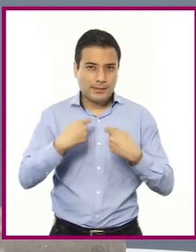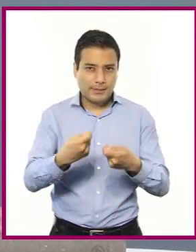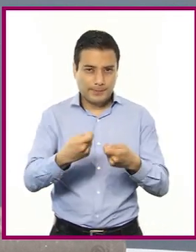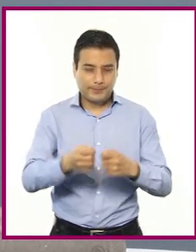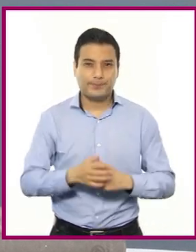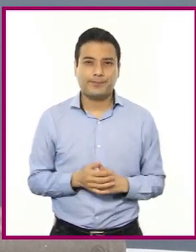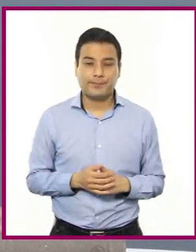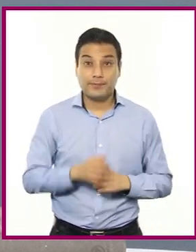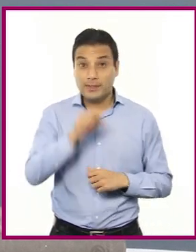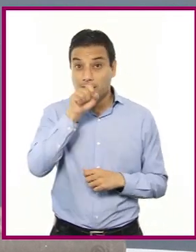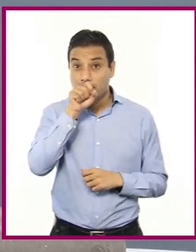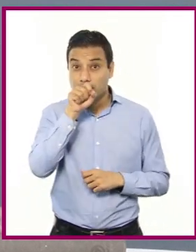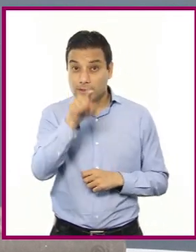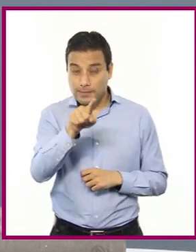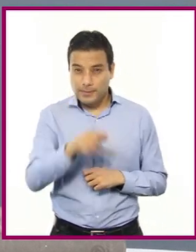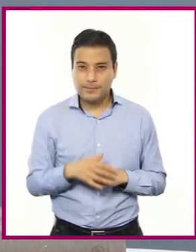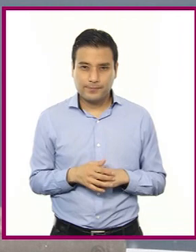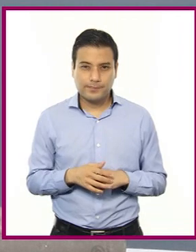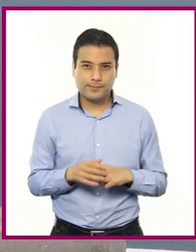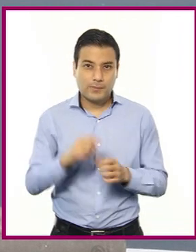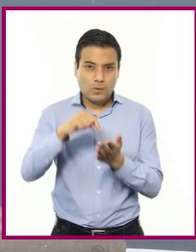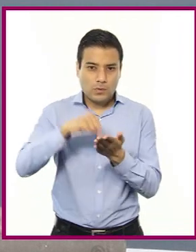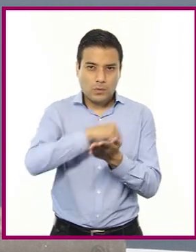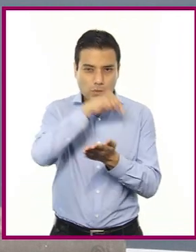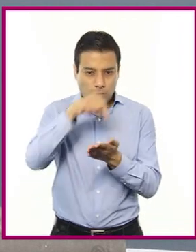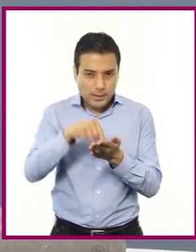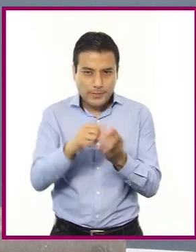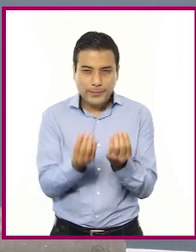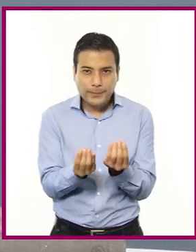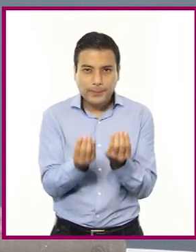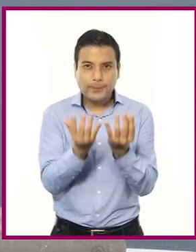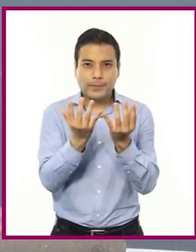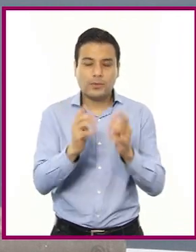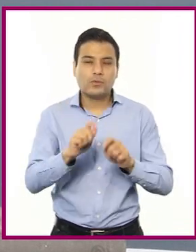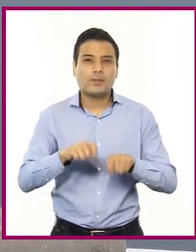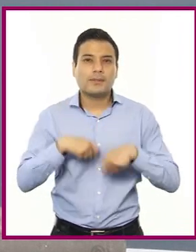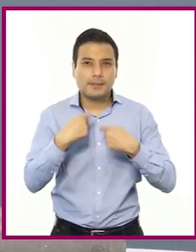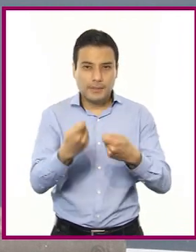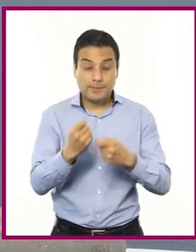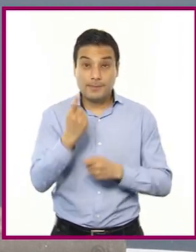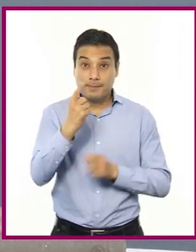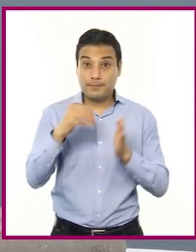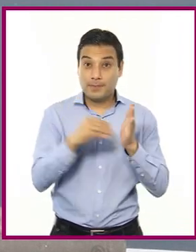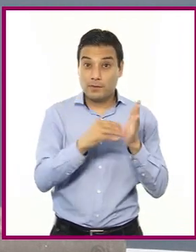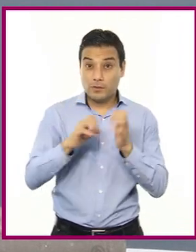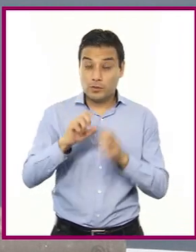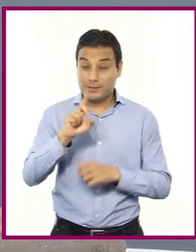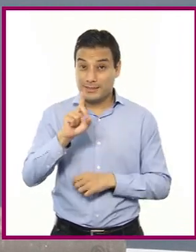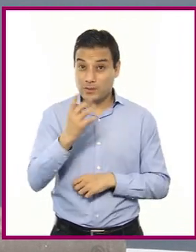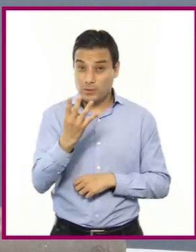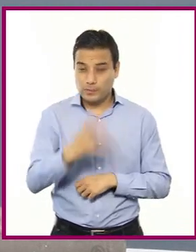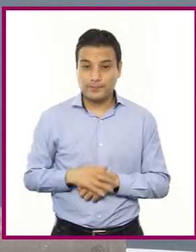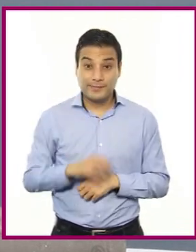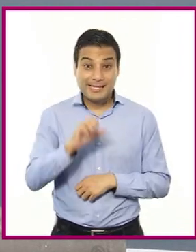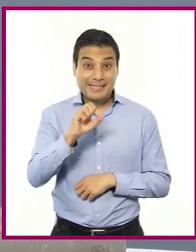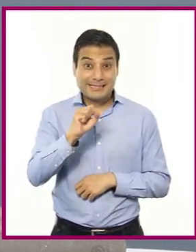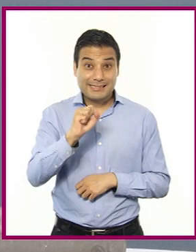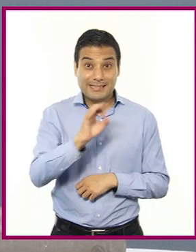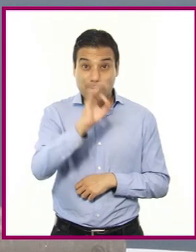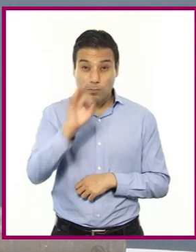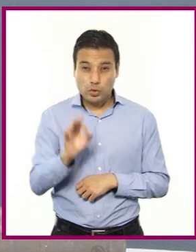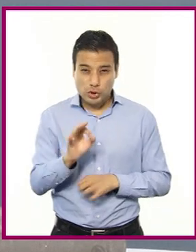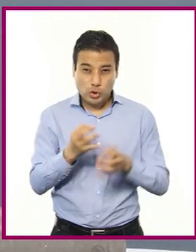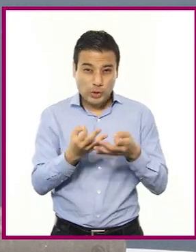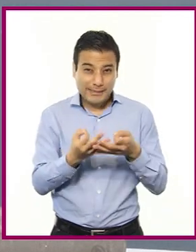les dieron excelentes distritos de riego y en 1944 el 60% de los